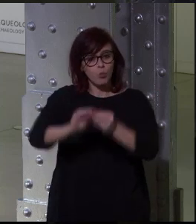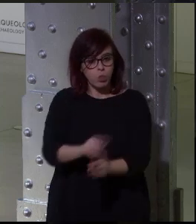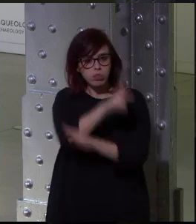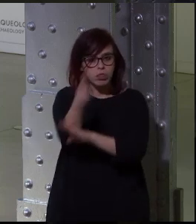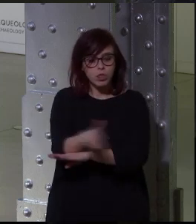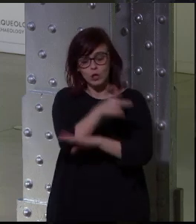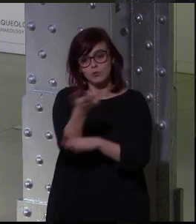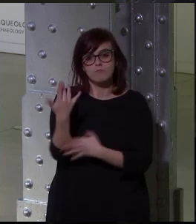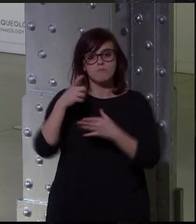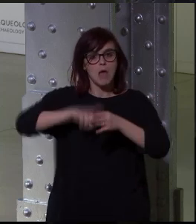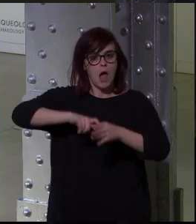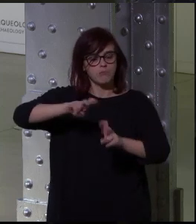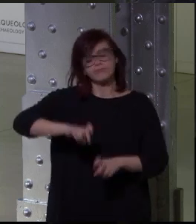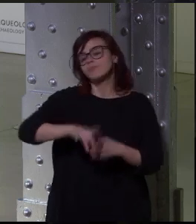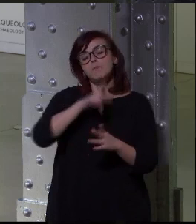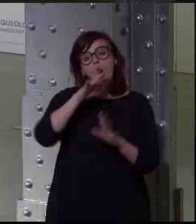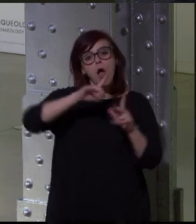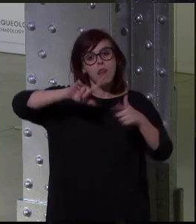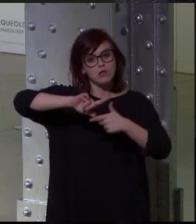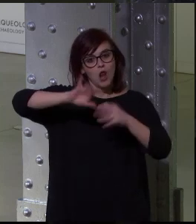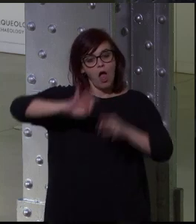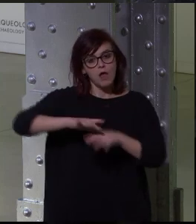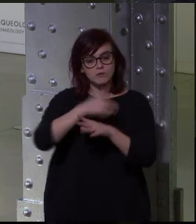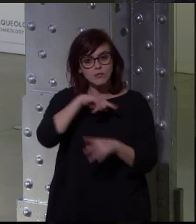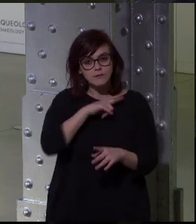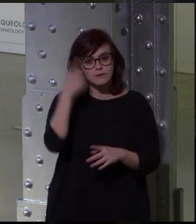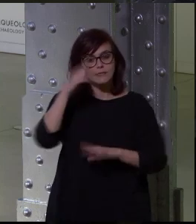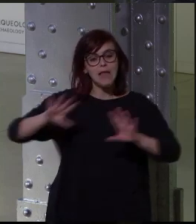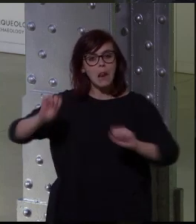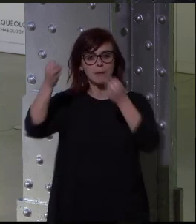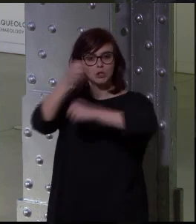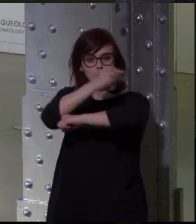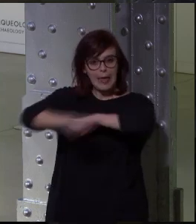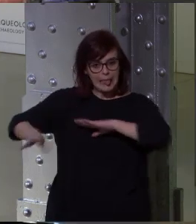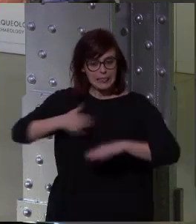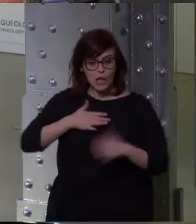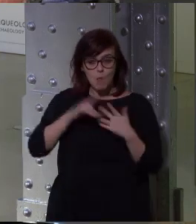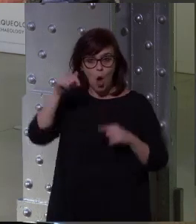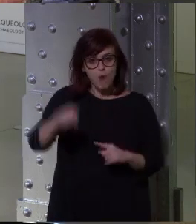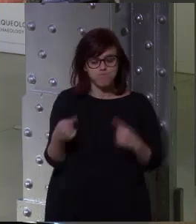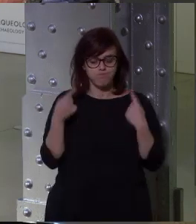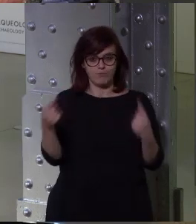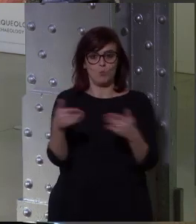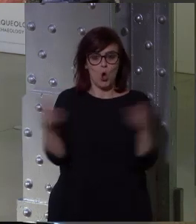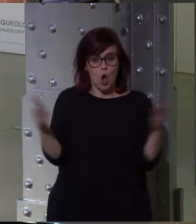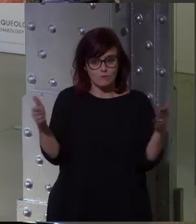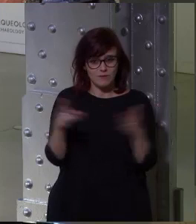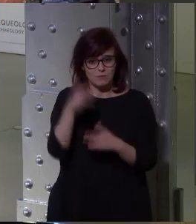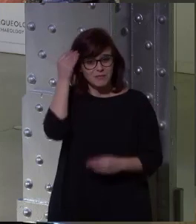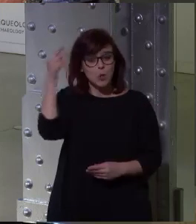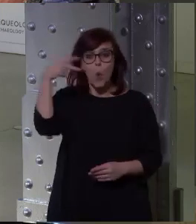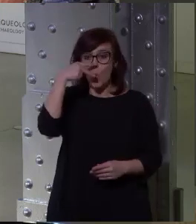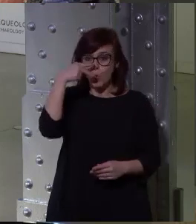estado implicado con National Geographic, Salvemos Nuestro Mediterráneo, que lo vamos a ver en primicia y que creo que a partir